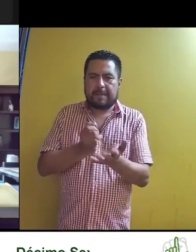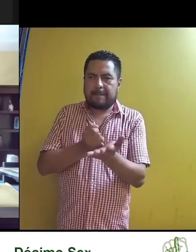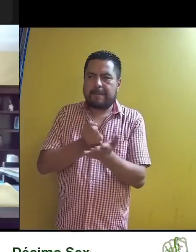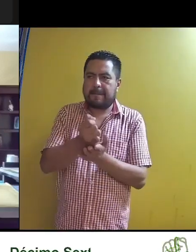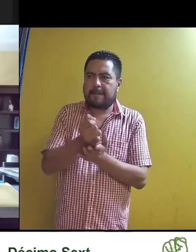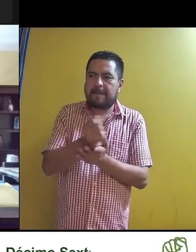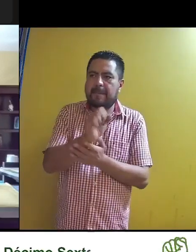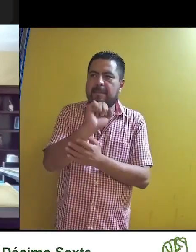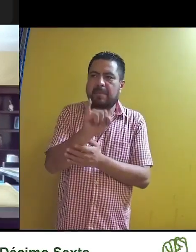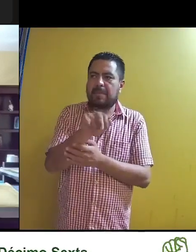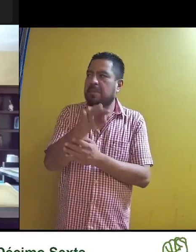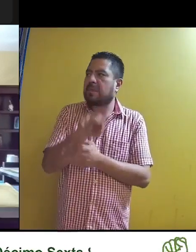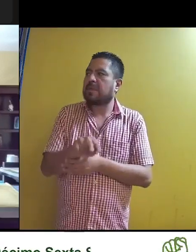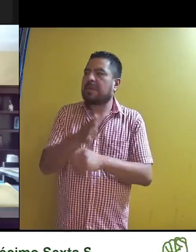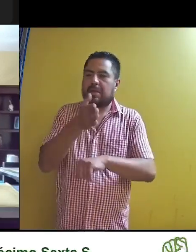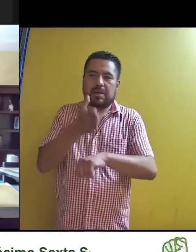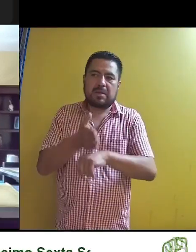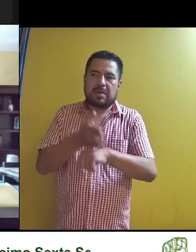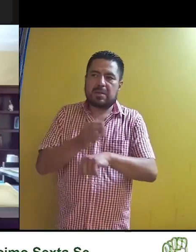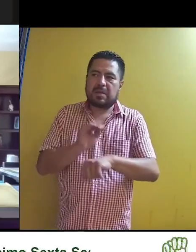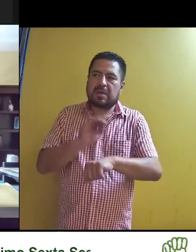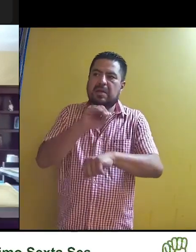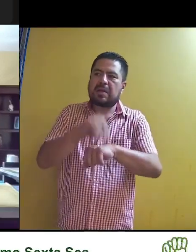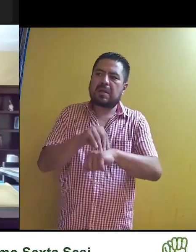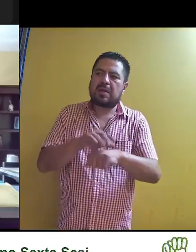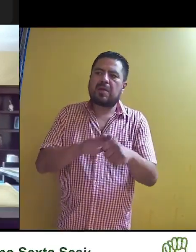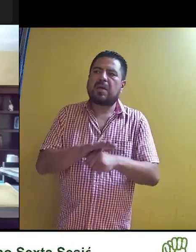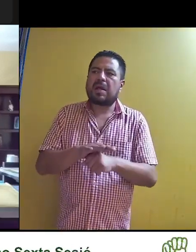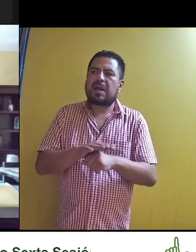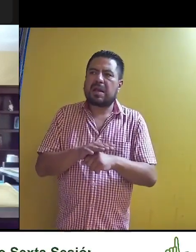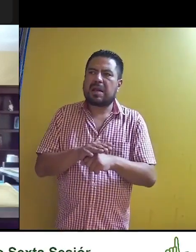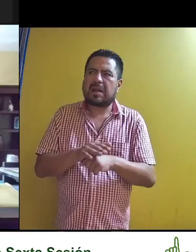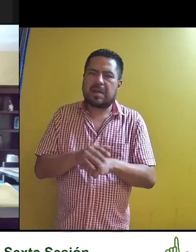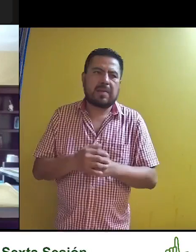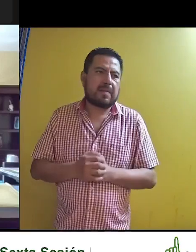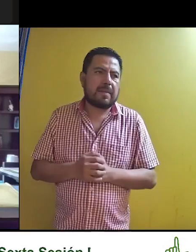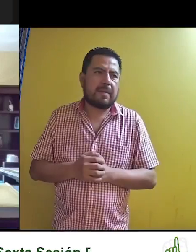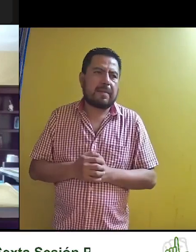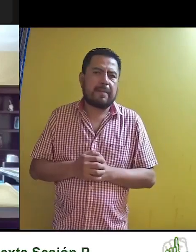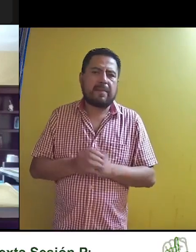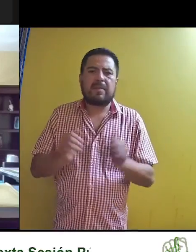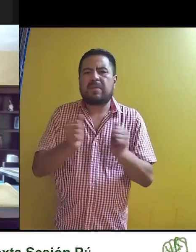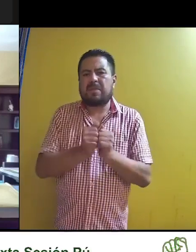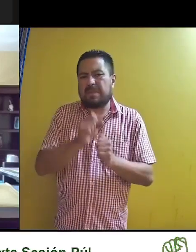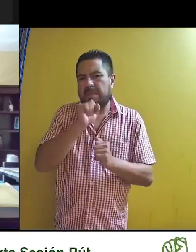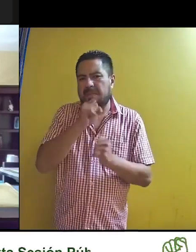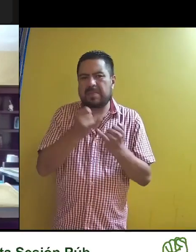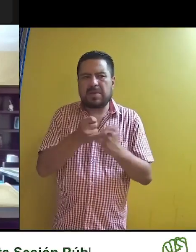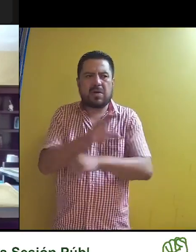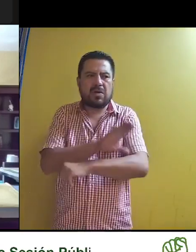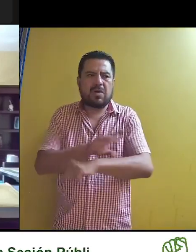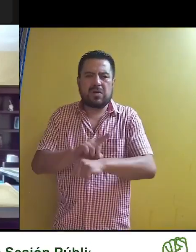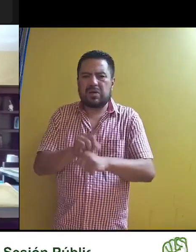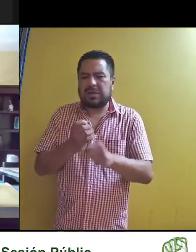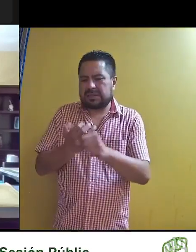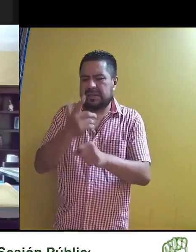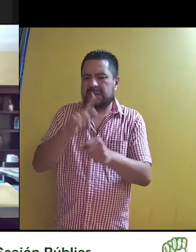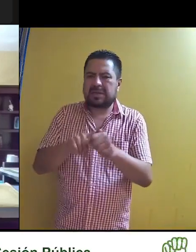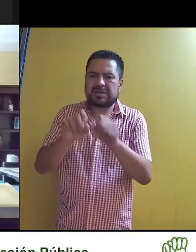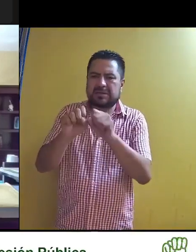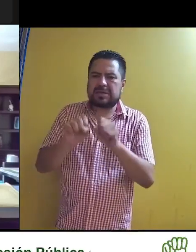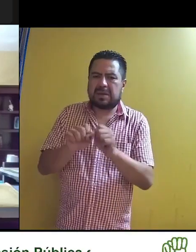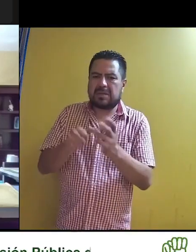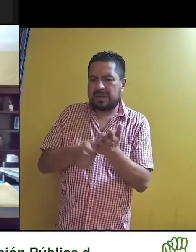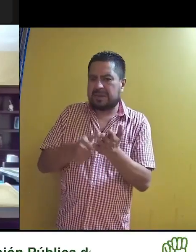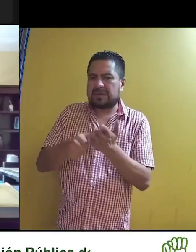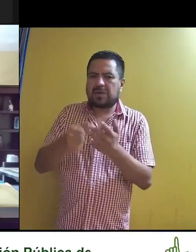Determinación que, si bien fue impugnada y siguió un cauce impugnativo ante la propia Coordinación Estatal de Registro Civil,